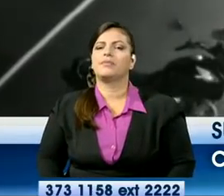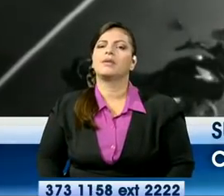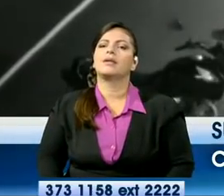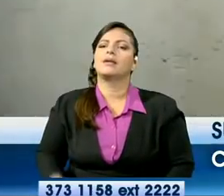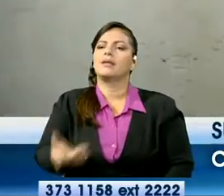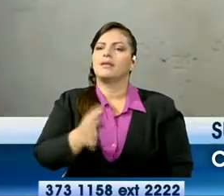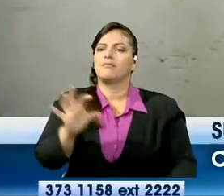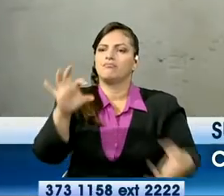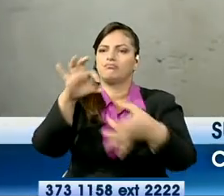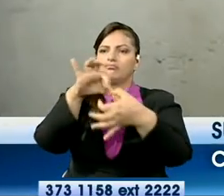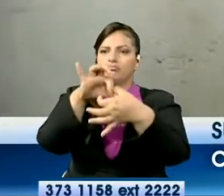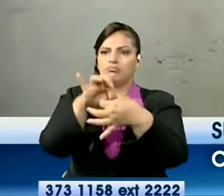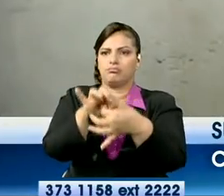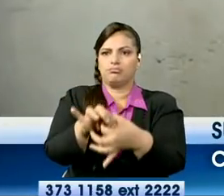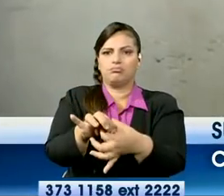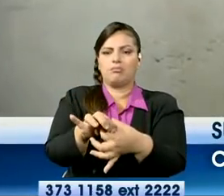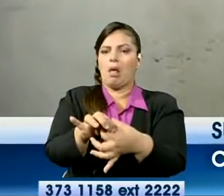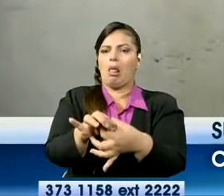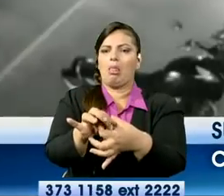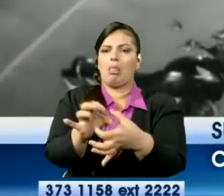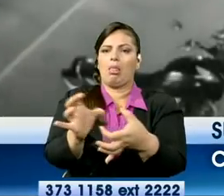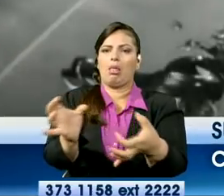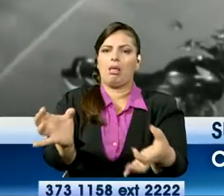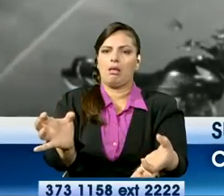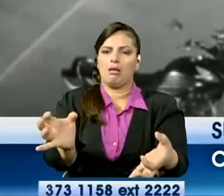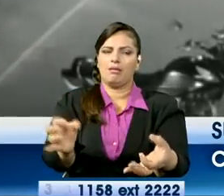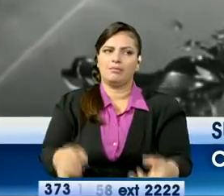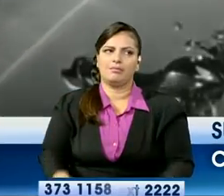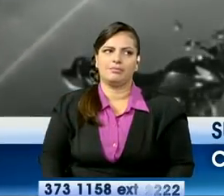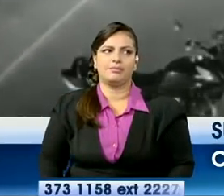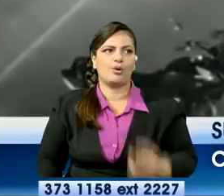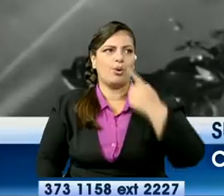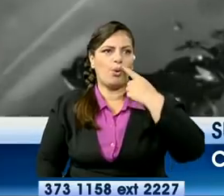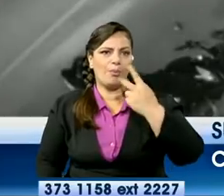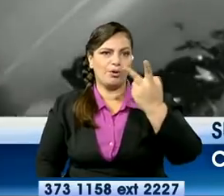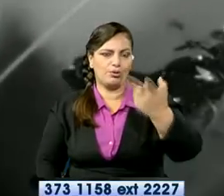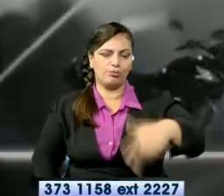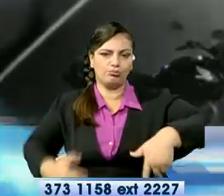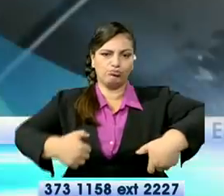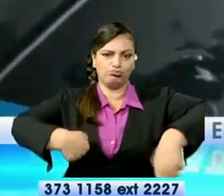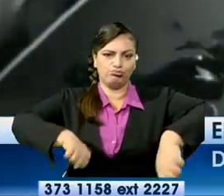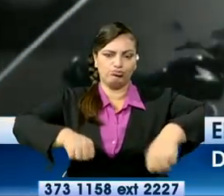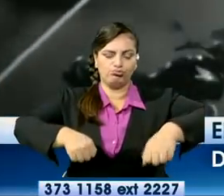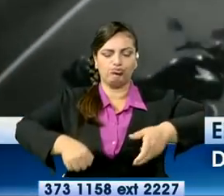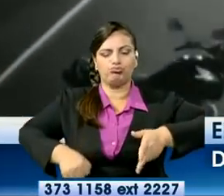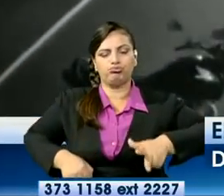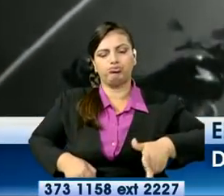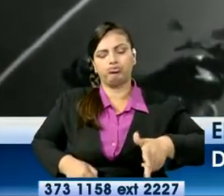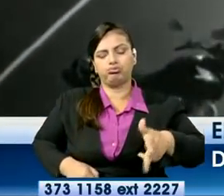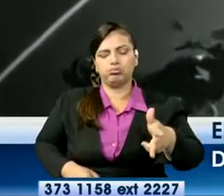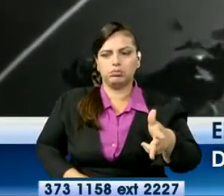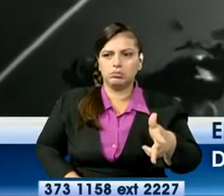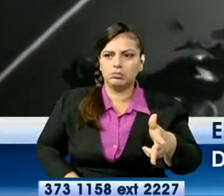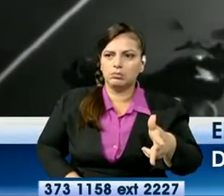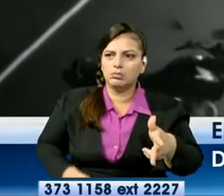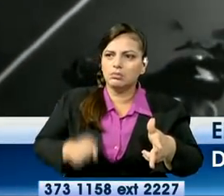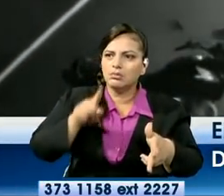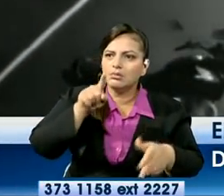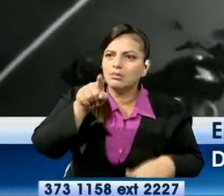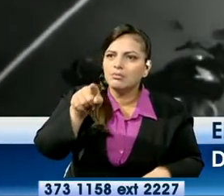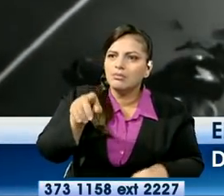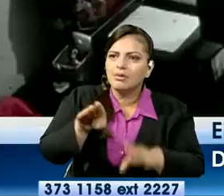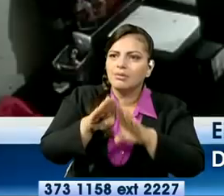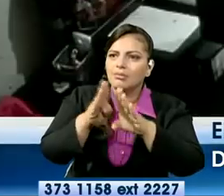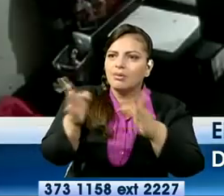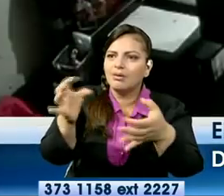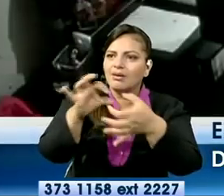fue lo que llamó la atención, parece, de estas personas, de estos individuos que ingresaron armados al local y